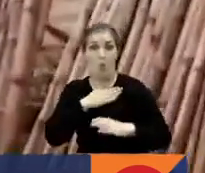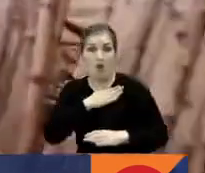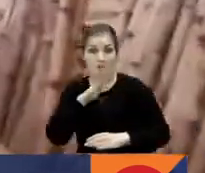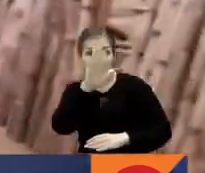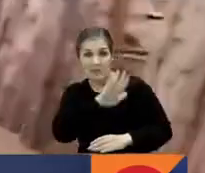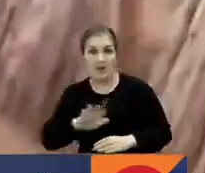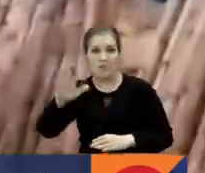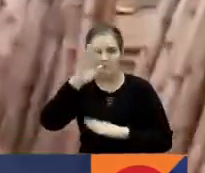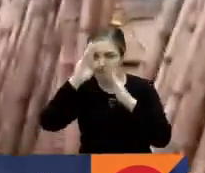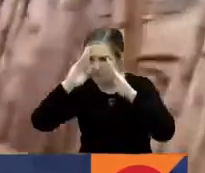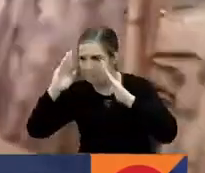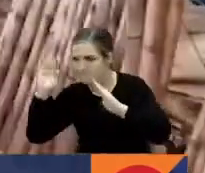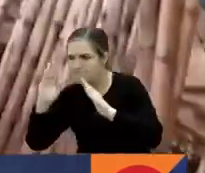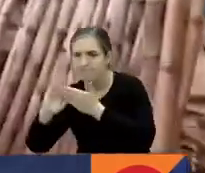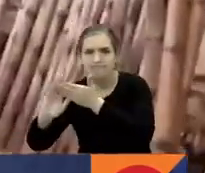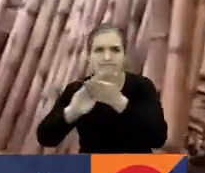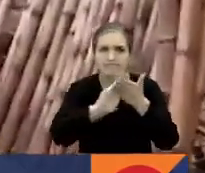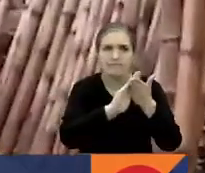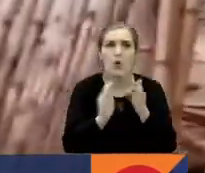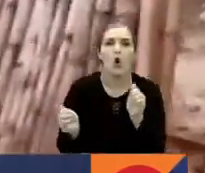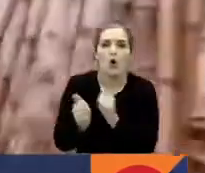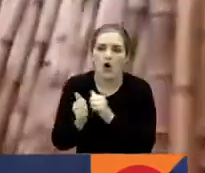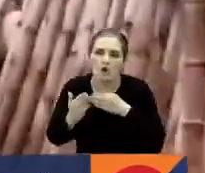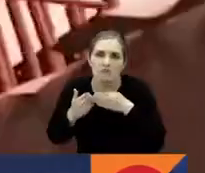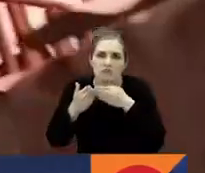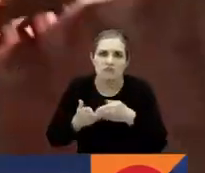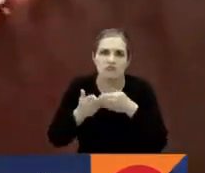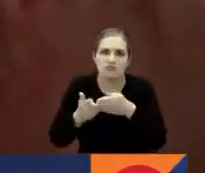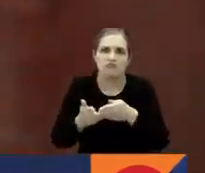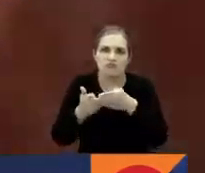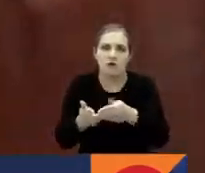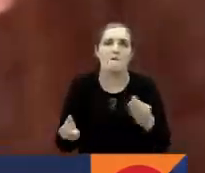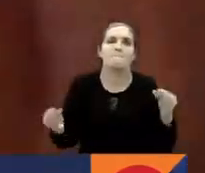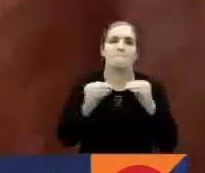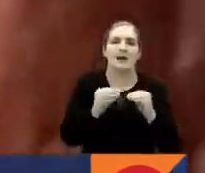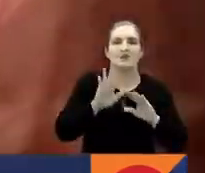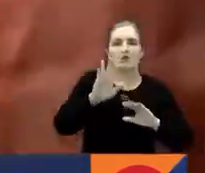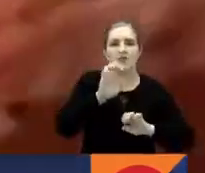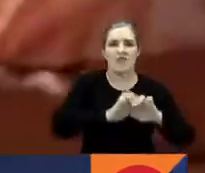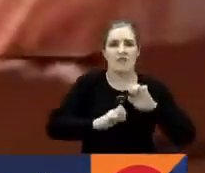la emergencia con ayuda de la Armada Nacional y la Defensa Civil, trasladando varios